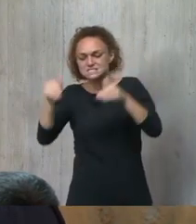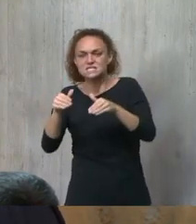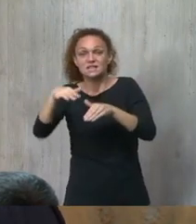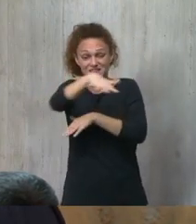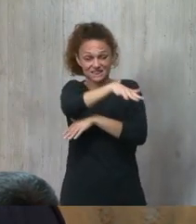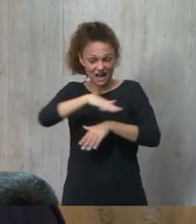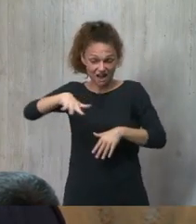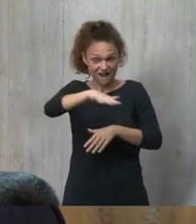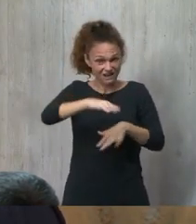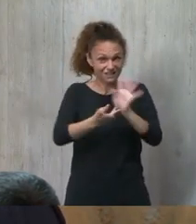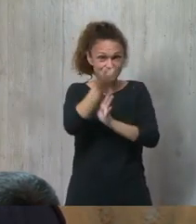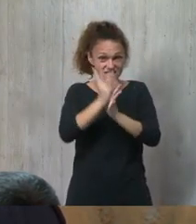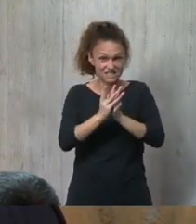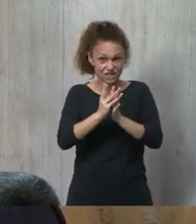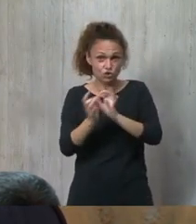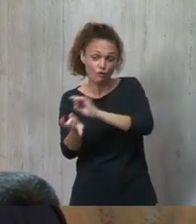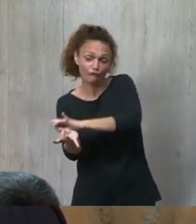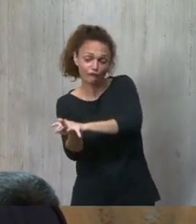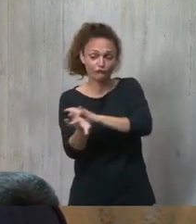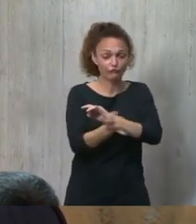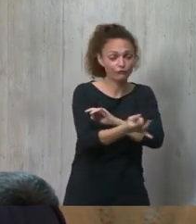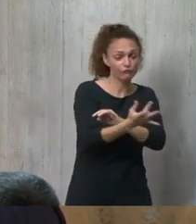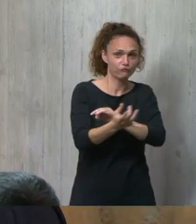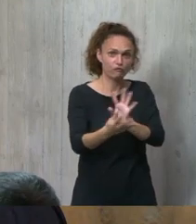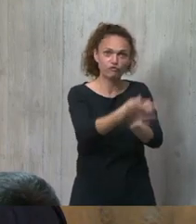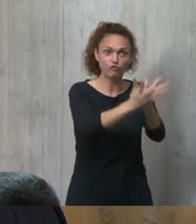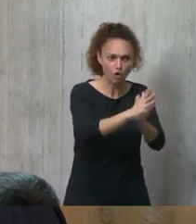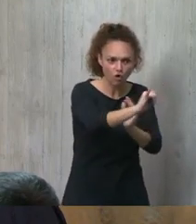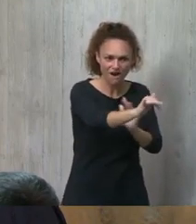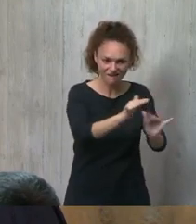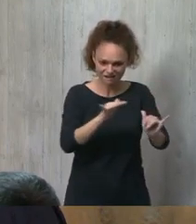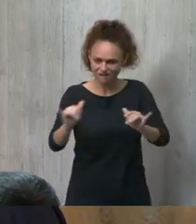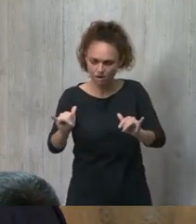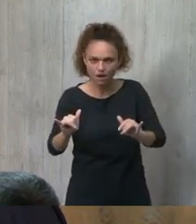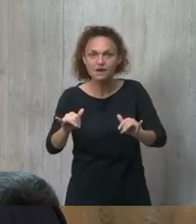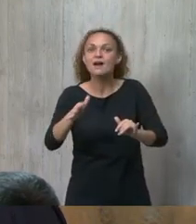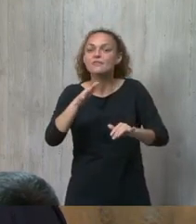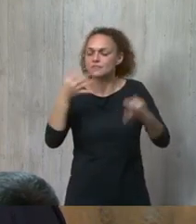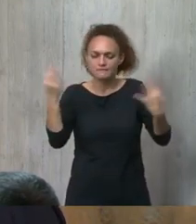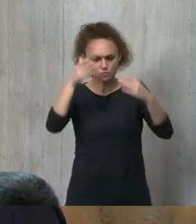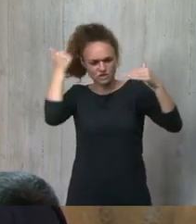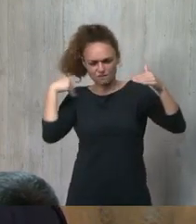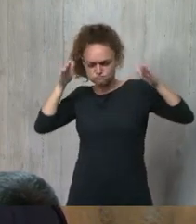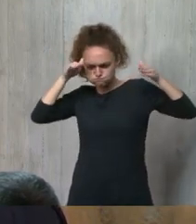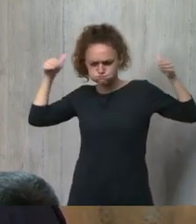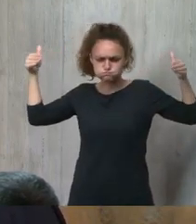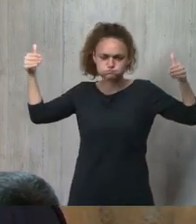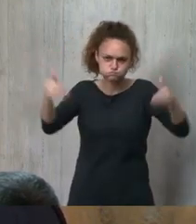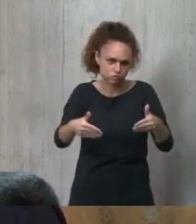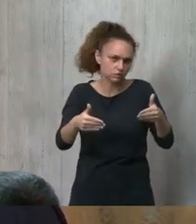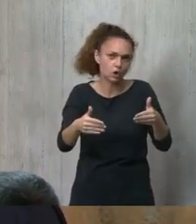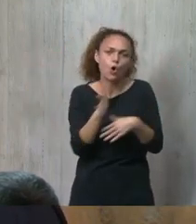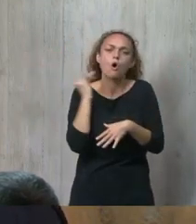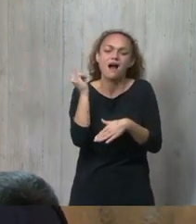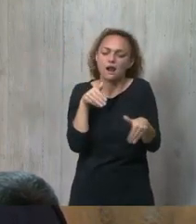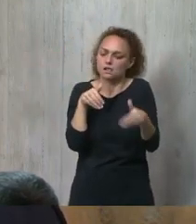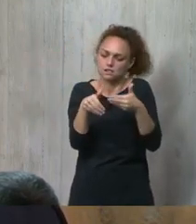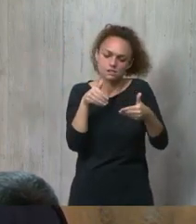dentro del área del incendio para intentar, en el menor tiempo posible, dar el siguiente paso a poder hablar en